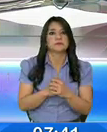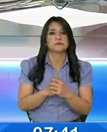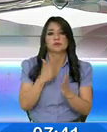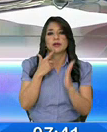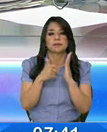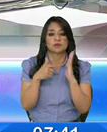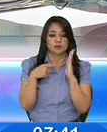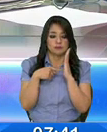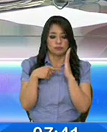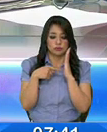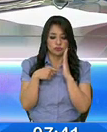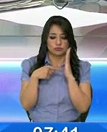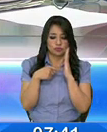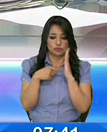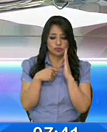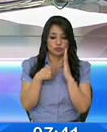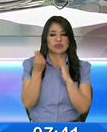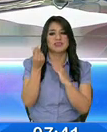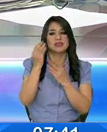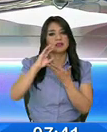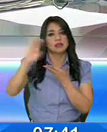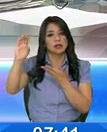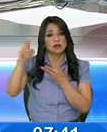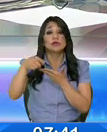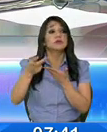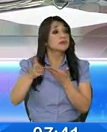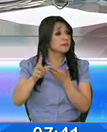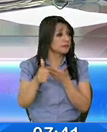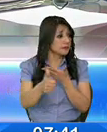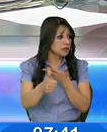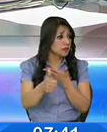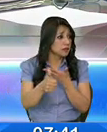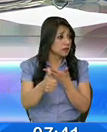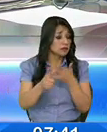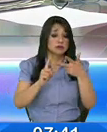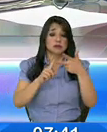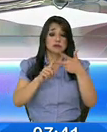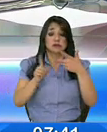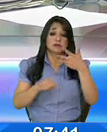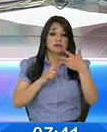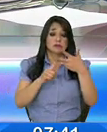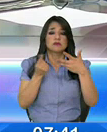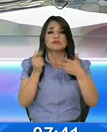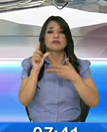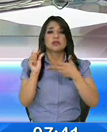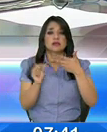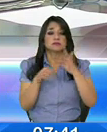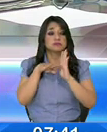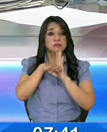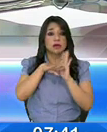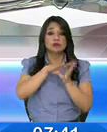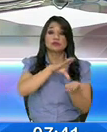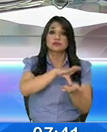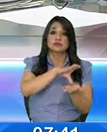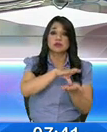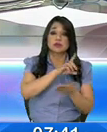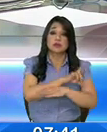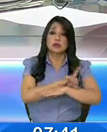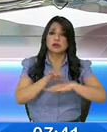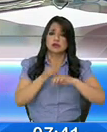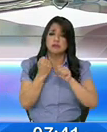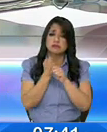el impuesto a la salida de divisas eso está bien en el tema monetario el banco central sus directivos han